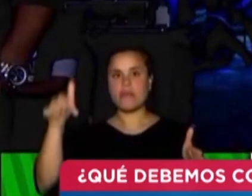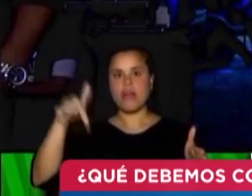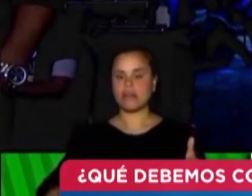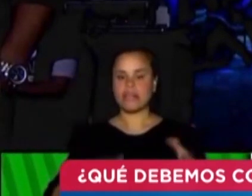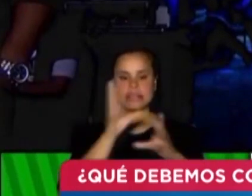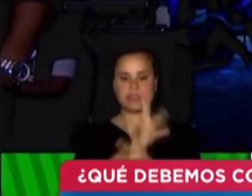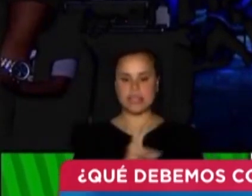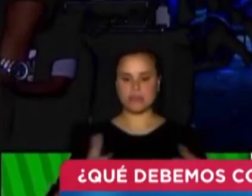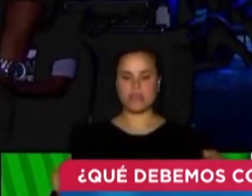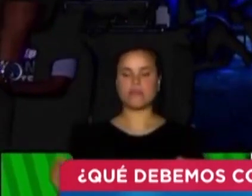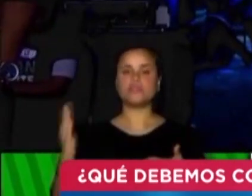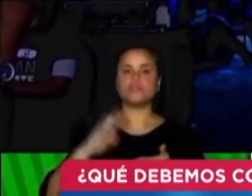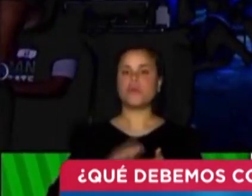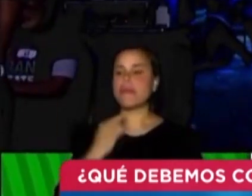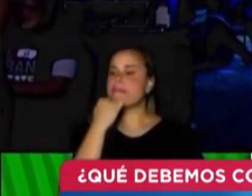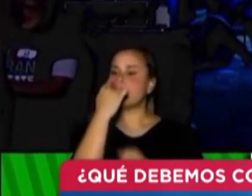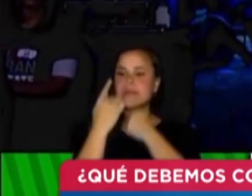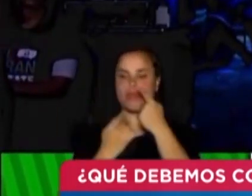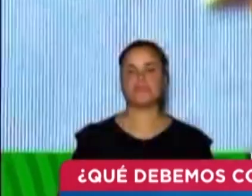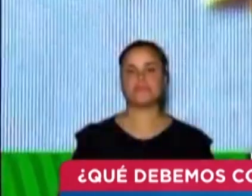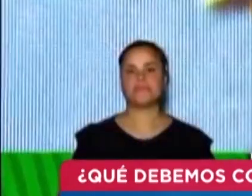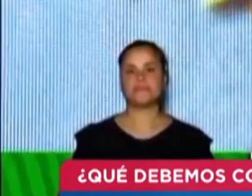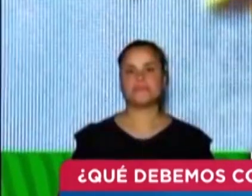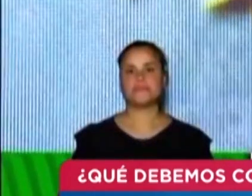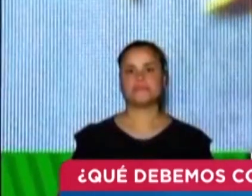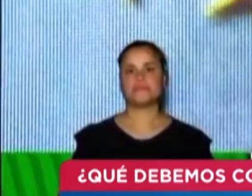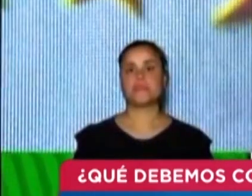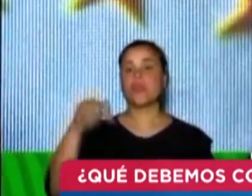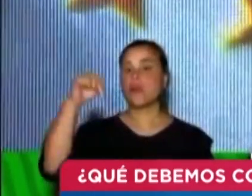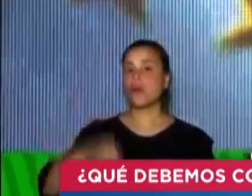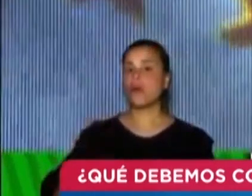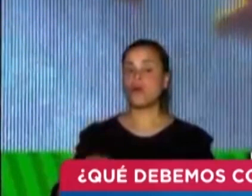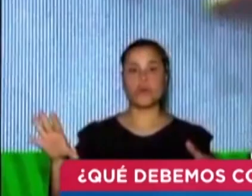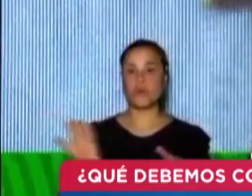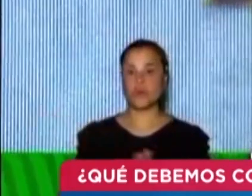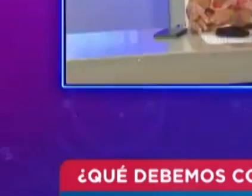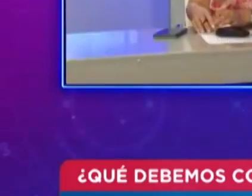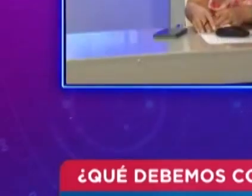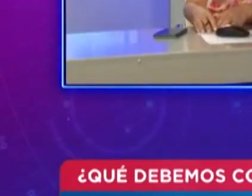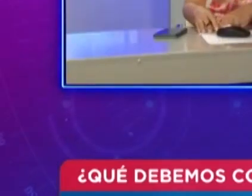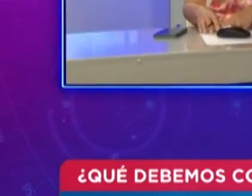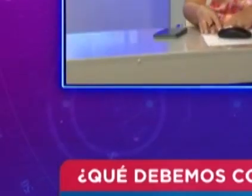de los votantes de cada espacio político, pero no es la ciudadanía en general. Bien.